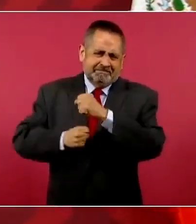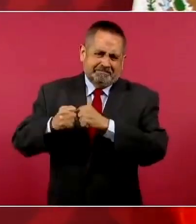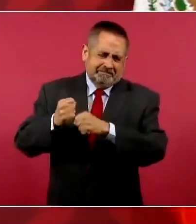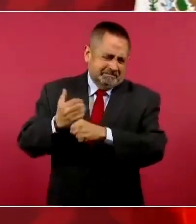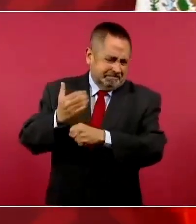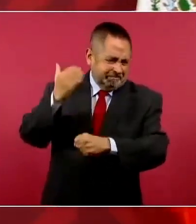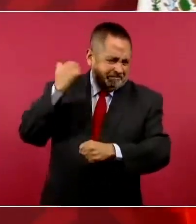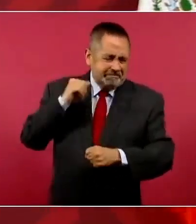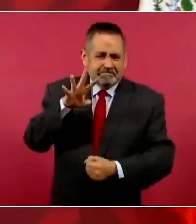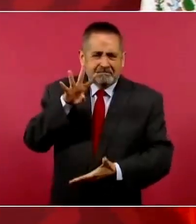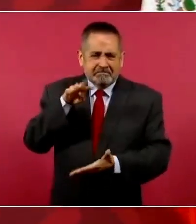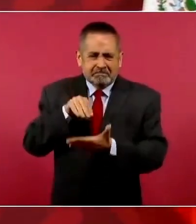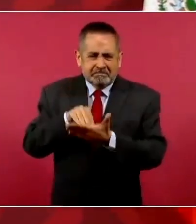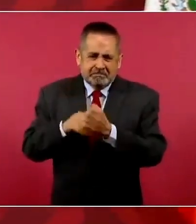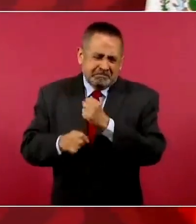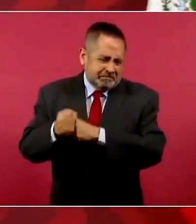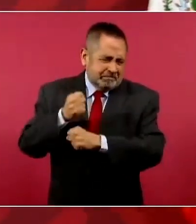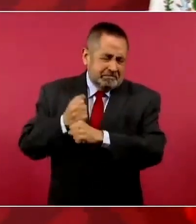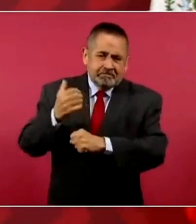4,000 años